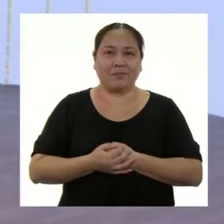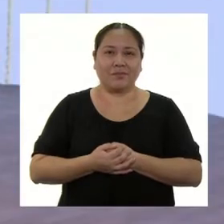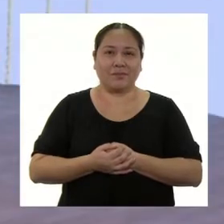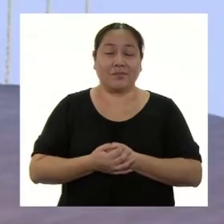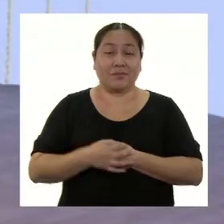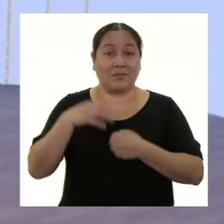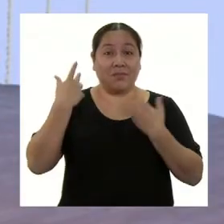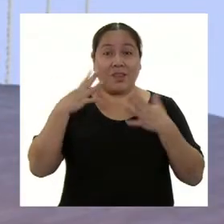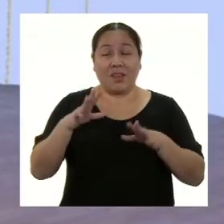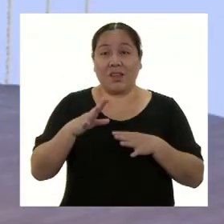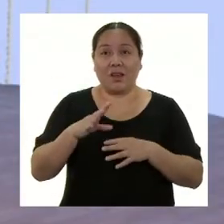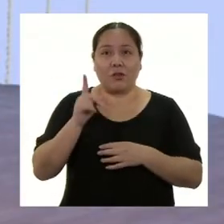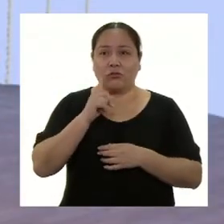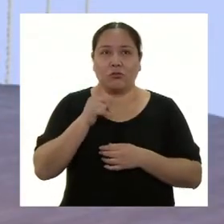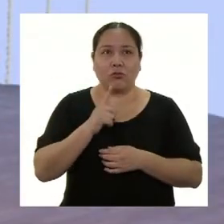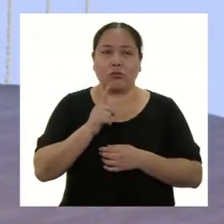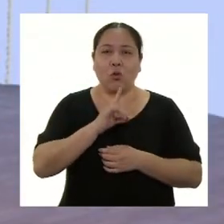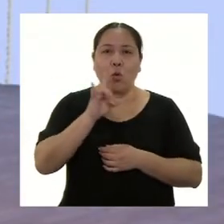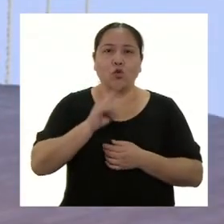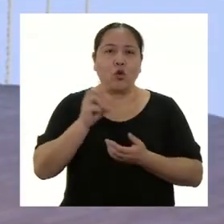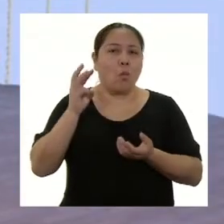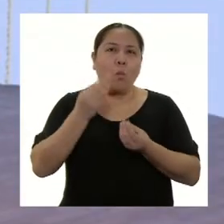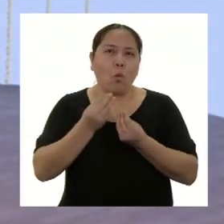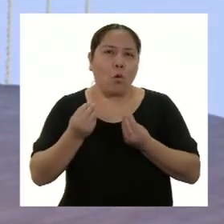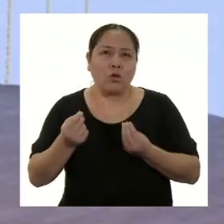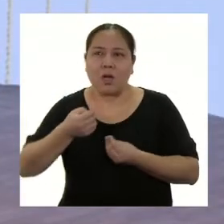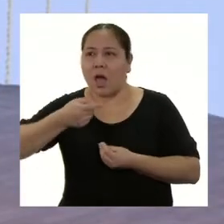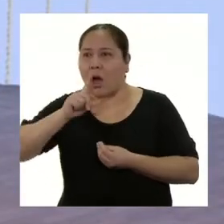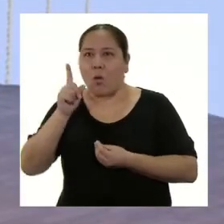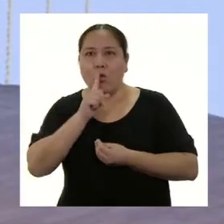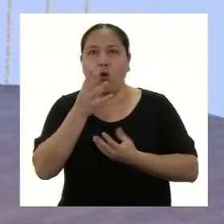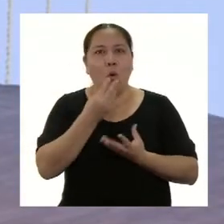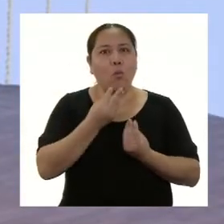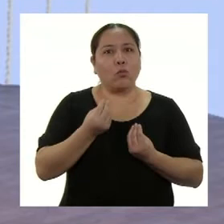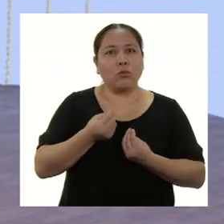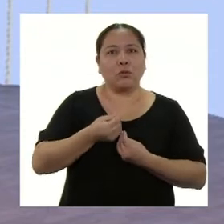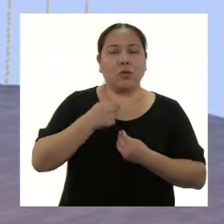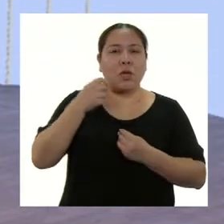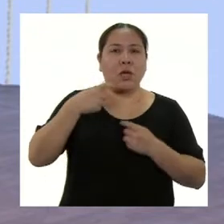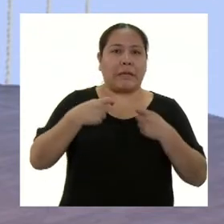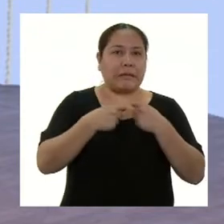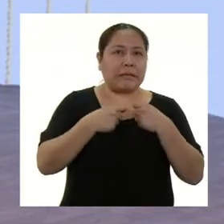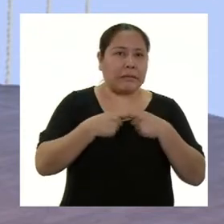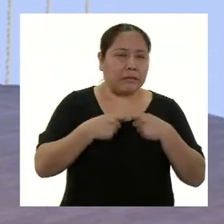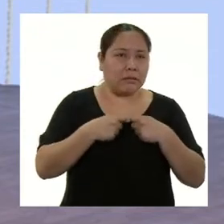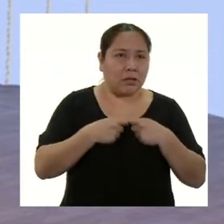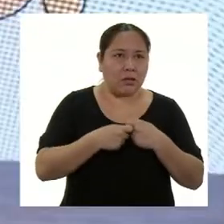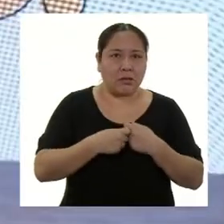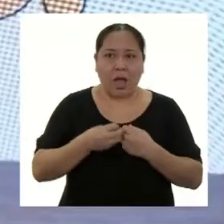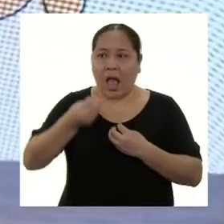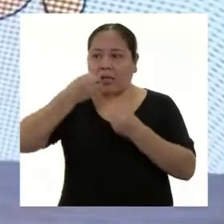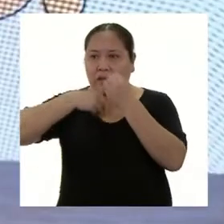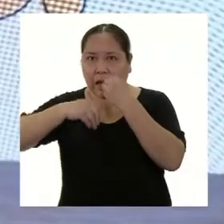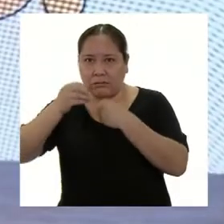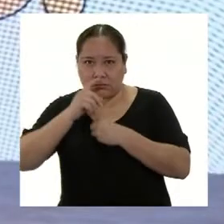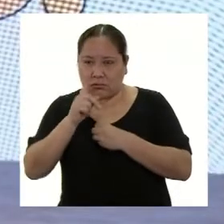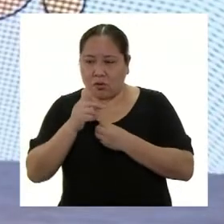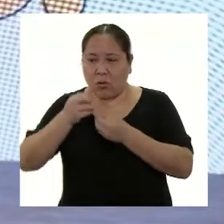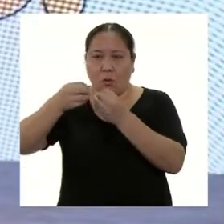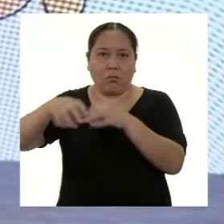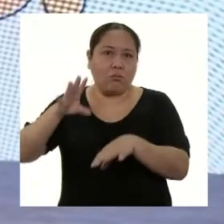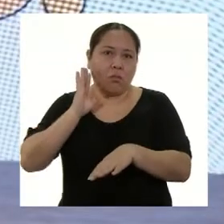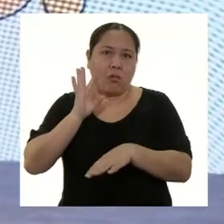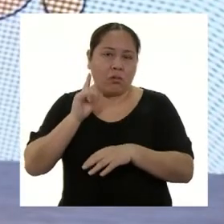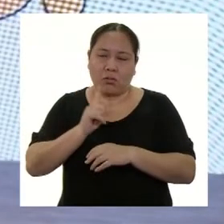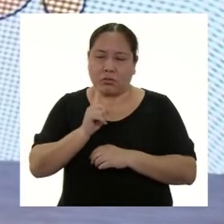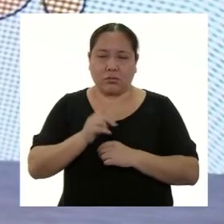Ya de por sí no malgasto el agua ni la electricidad. Tampoco desperdicio los alimentos porque tengo buen diente. Pues se me